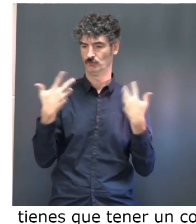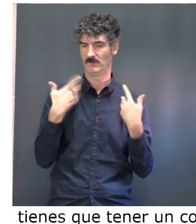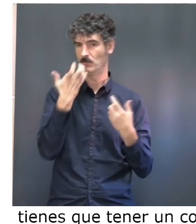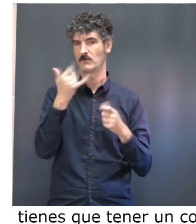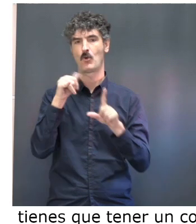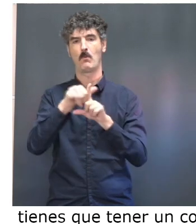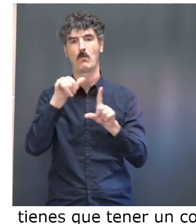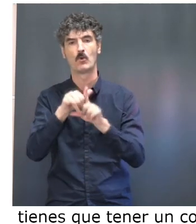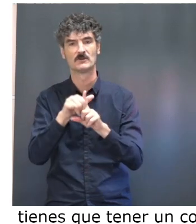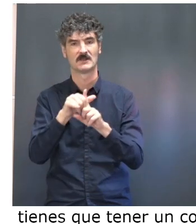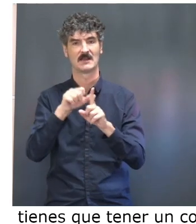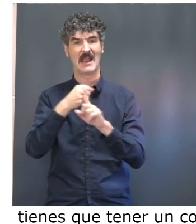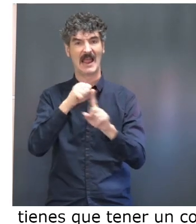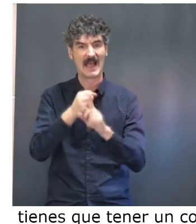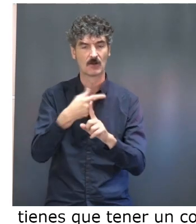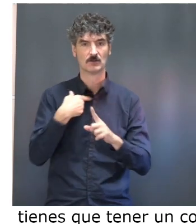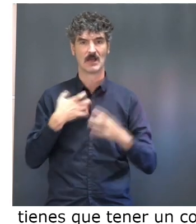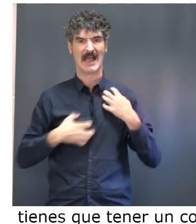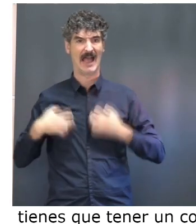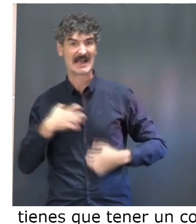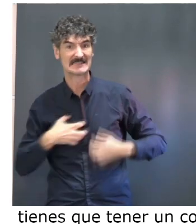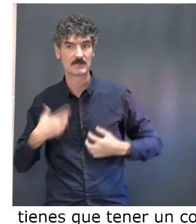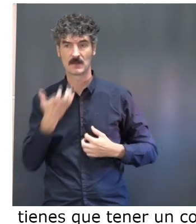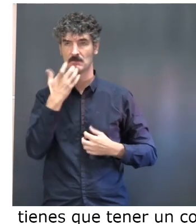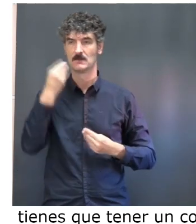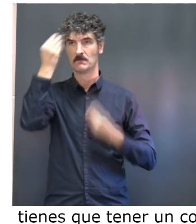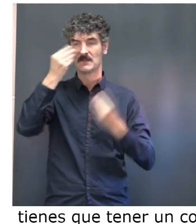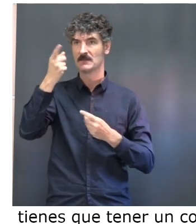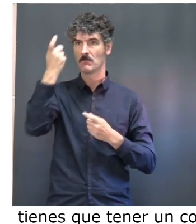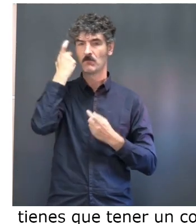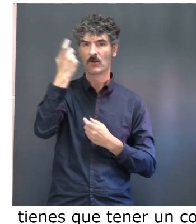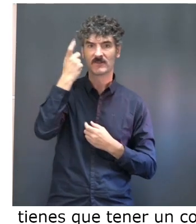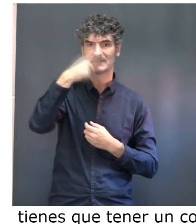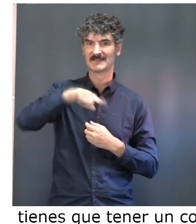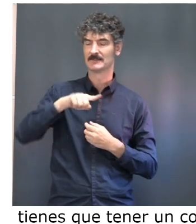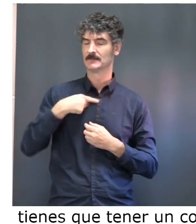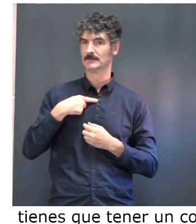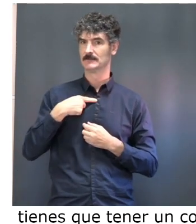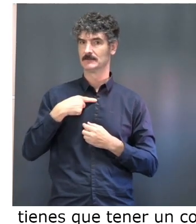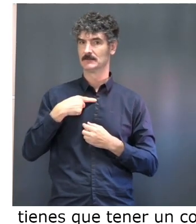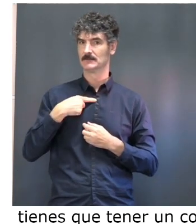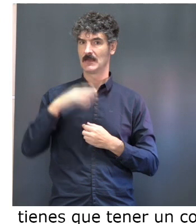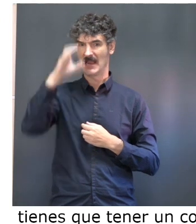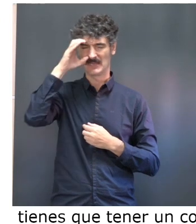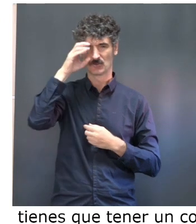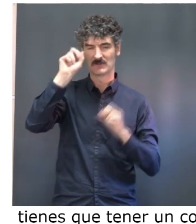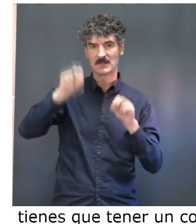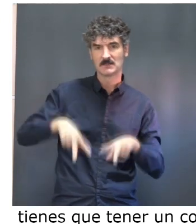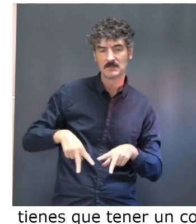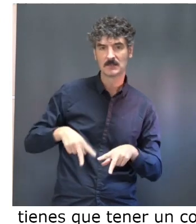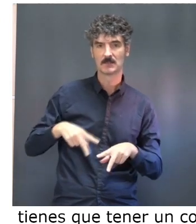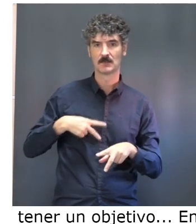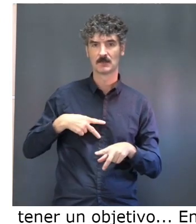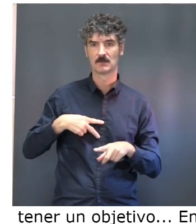bullying o acoso, o tienes ansiedad de solo pensar que el profesor X no te va a escuchar